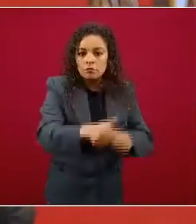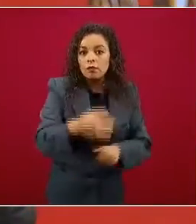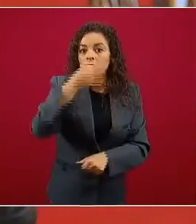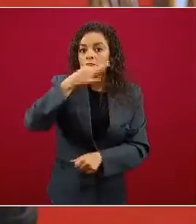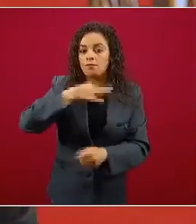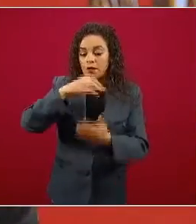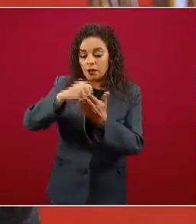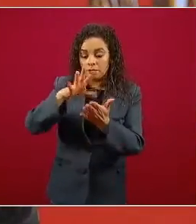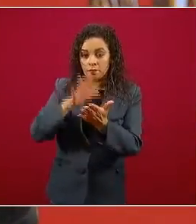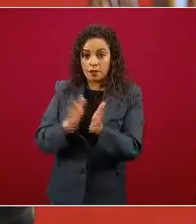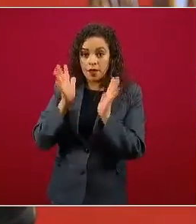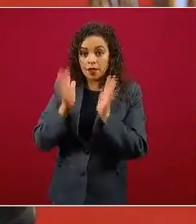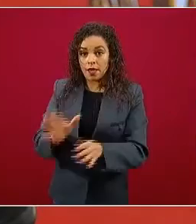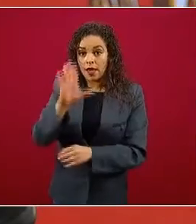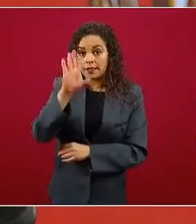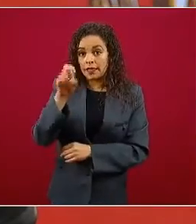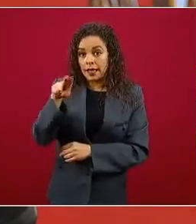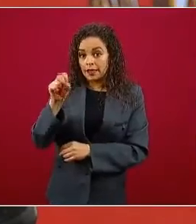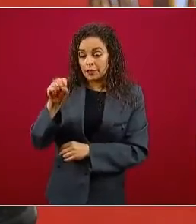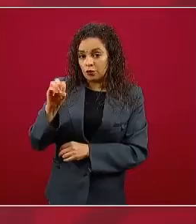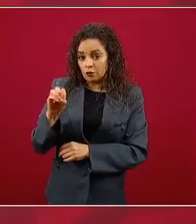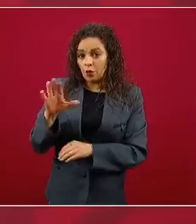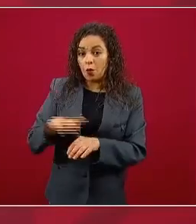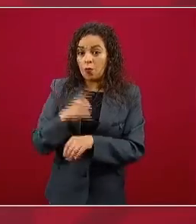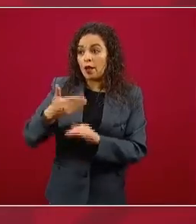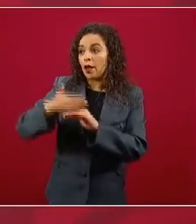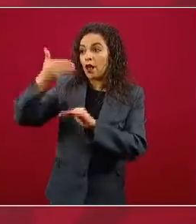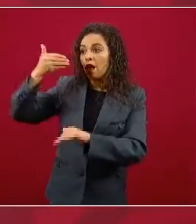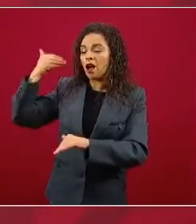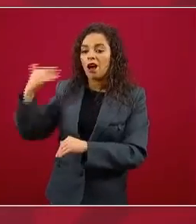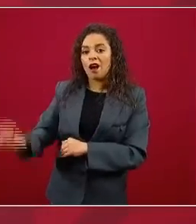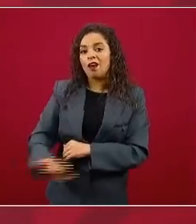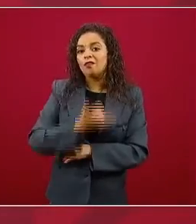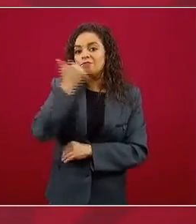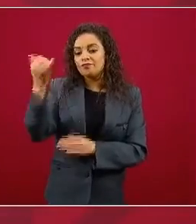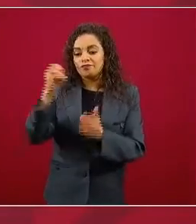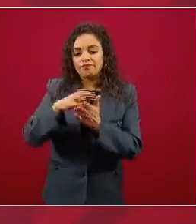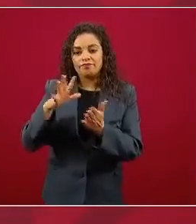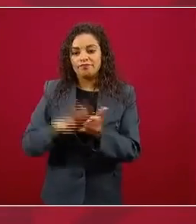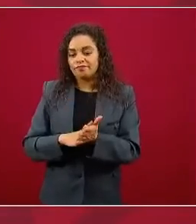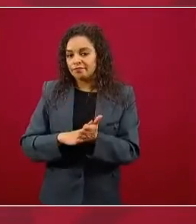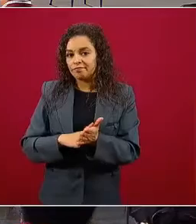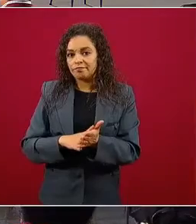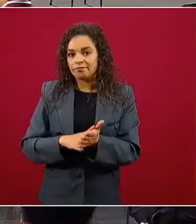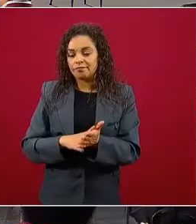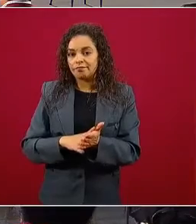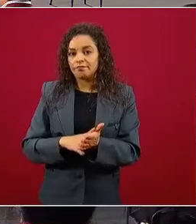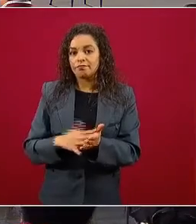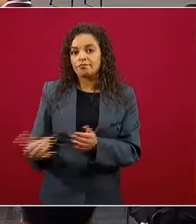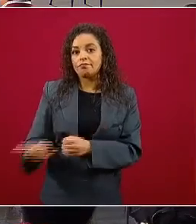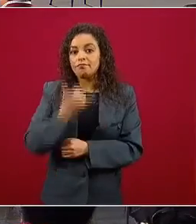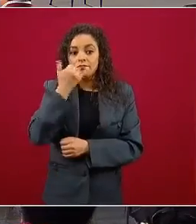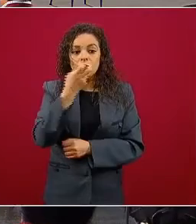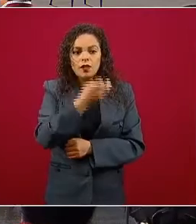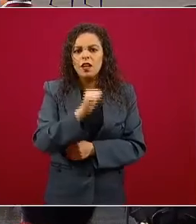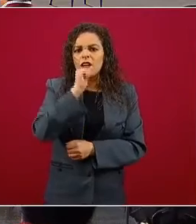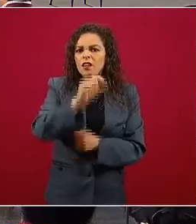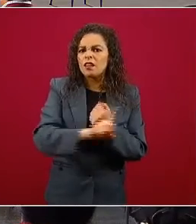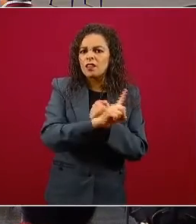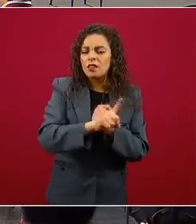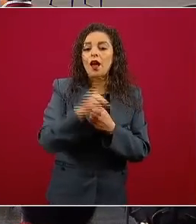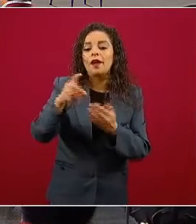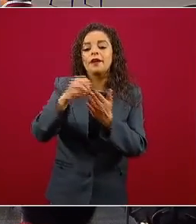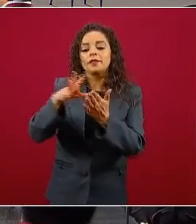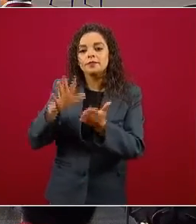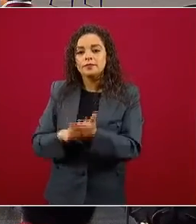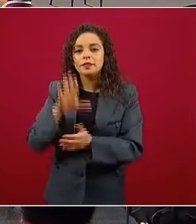en ocasiones anteriores se hacían censos que eran incorrectos, tal vez se metía infraestructura que no estaba dañada o los censos se elevaban. En este